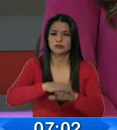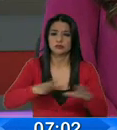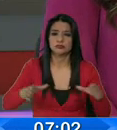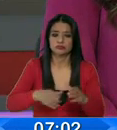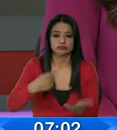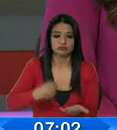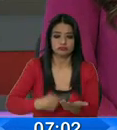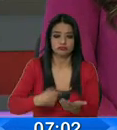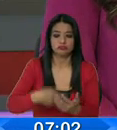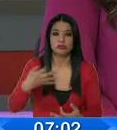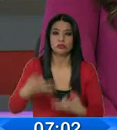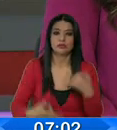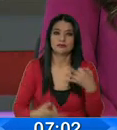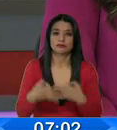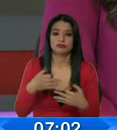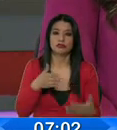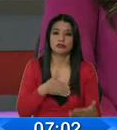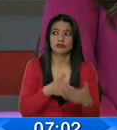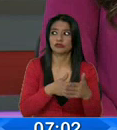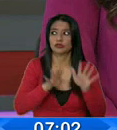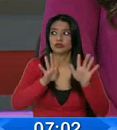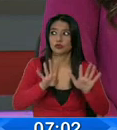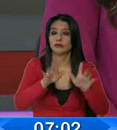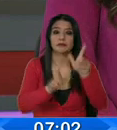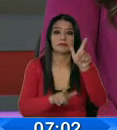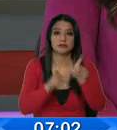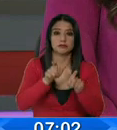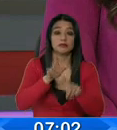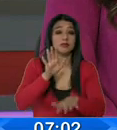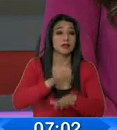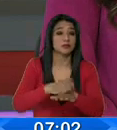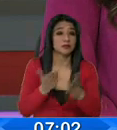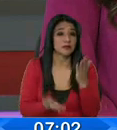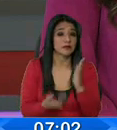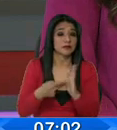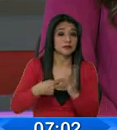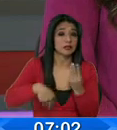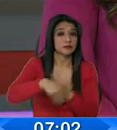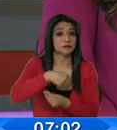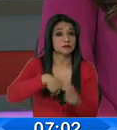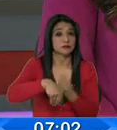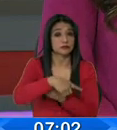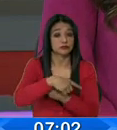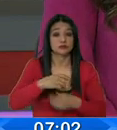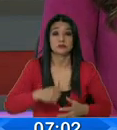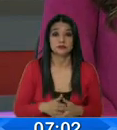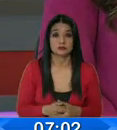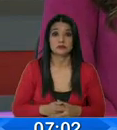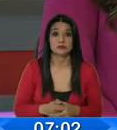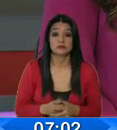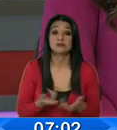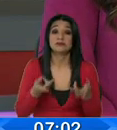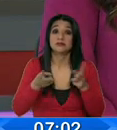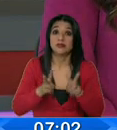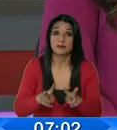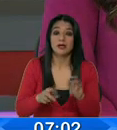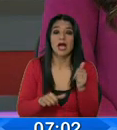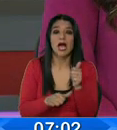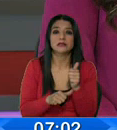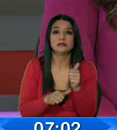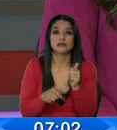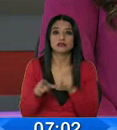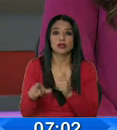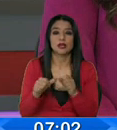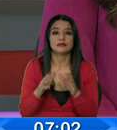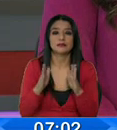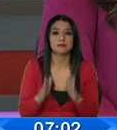de formulación de cargos en contra de los 9 procesados por presunto delito de lavado de activos, en el cual se vincula al asesor de un